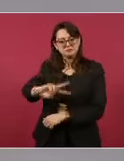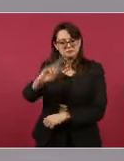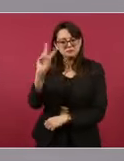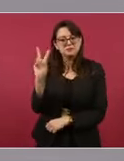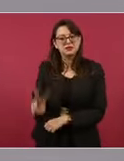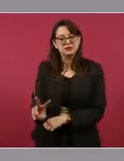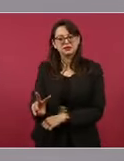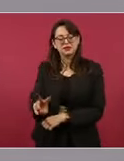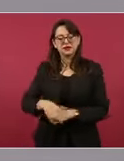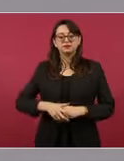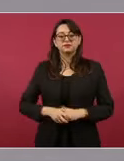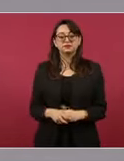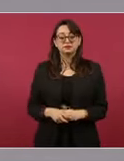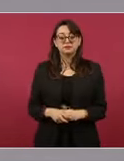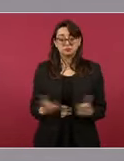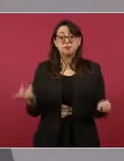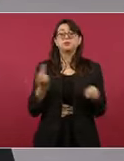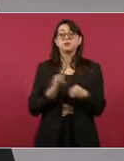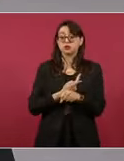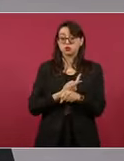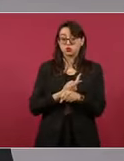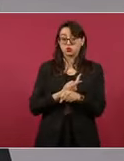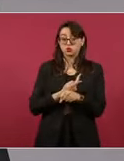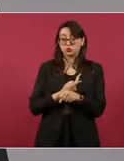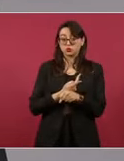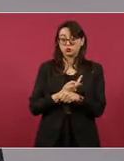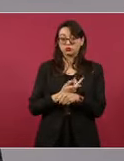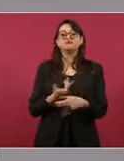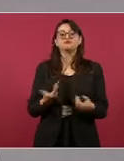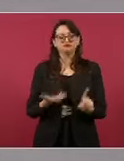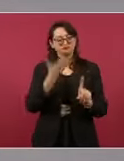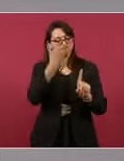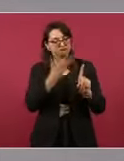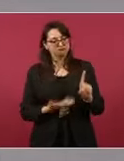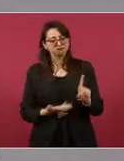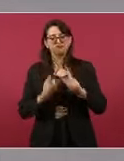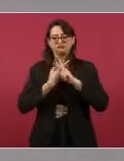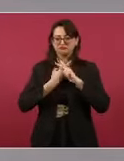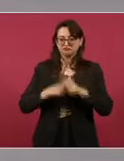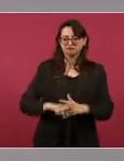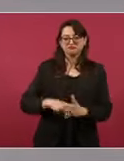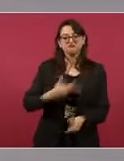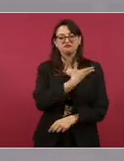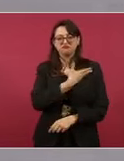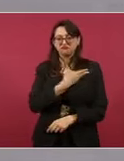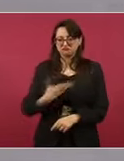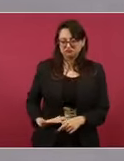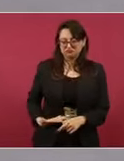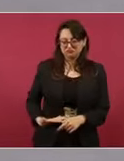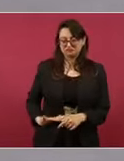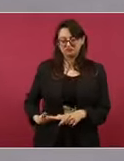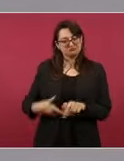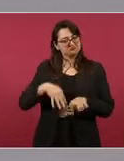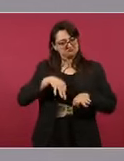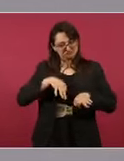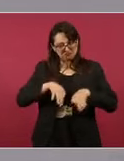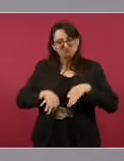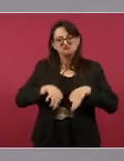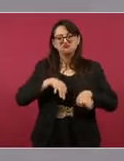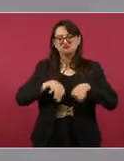En consecuencia, desde el inicio de su gobierno se puso en marcha